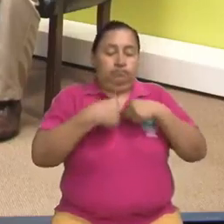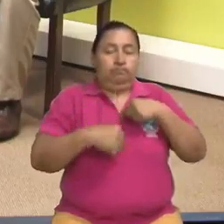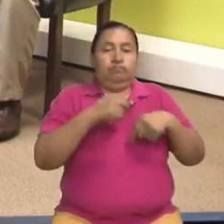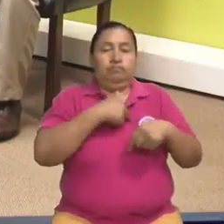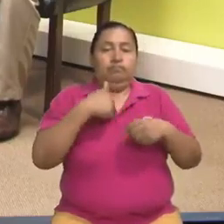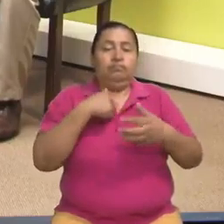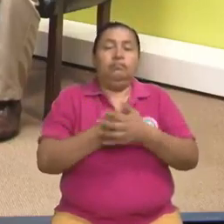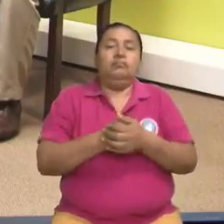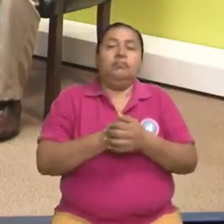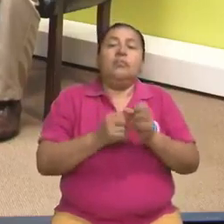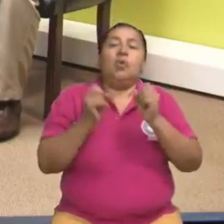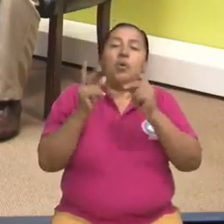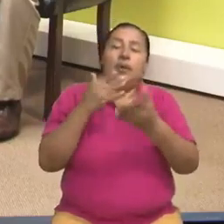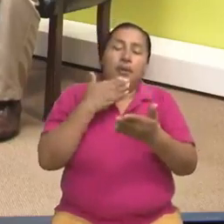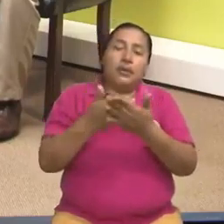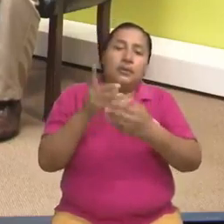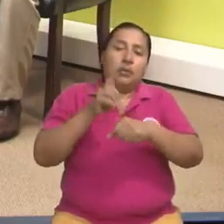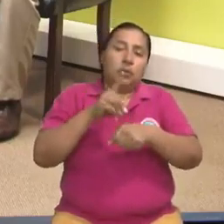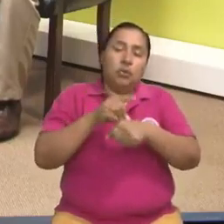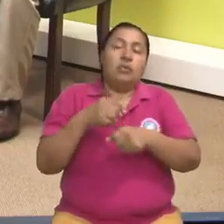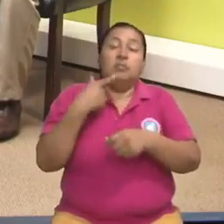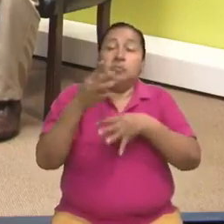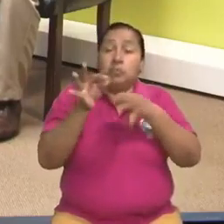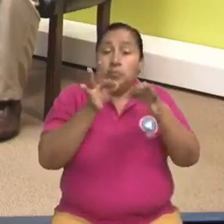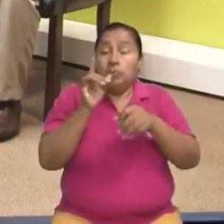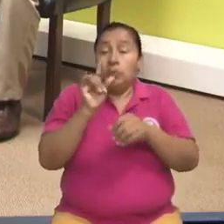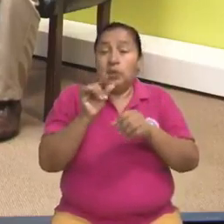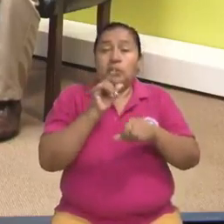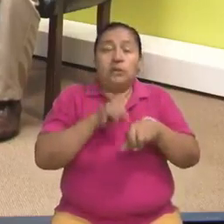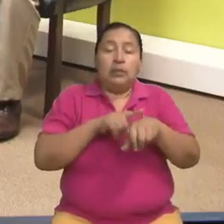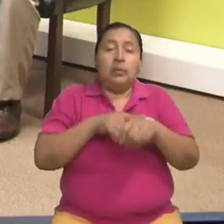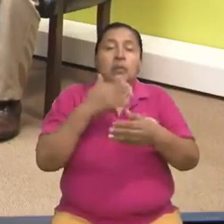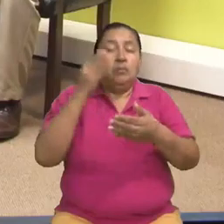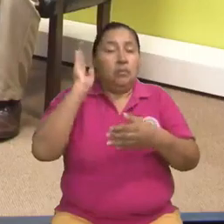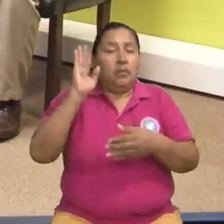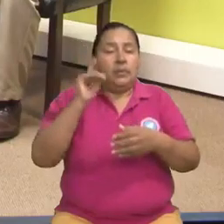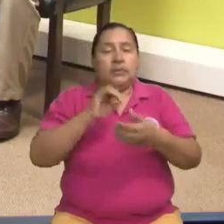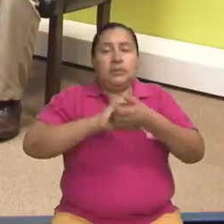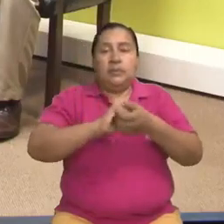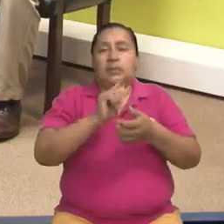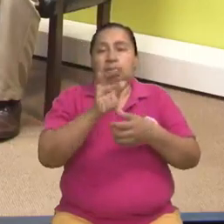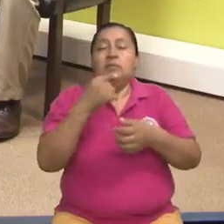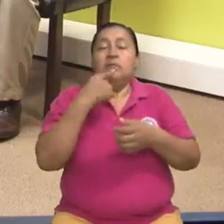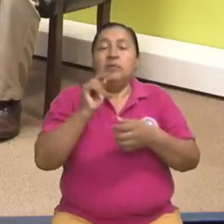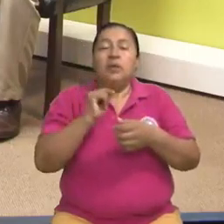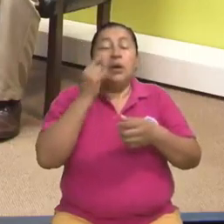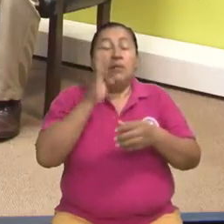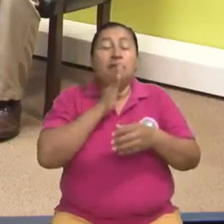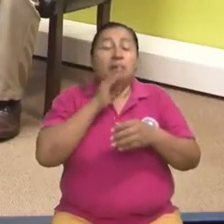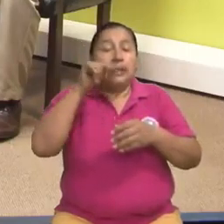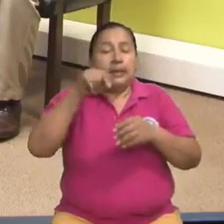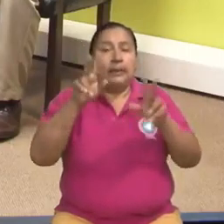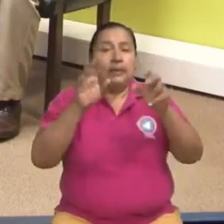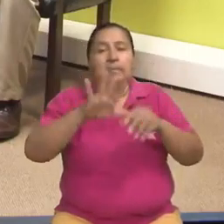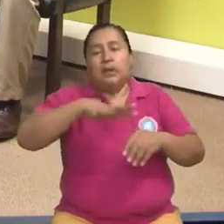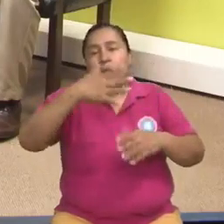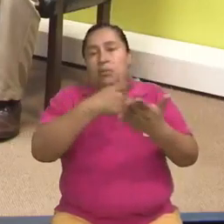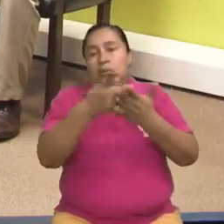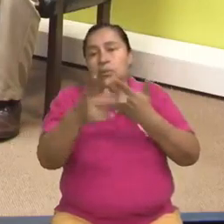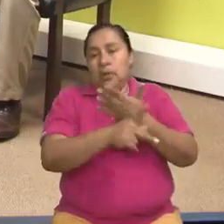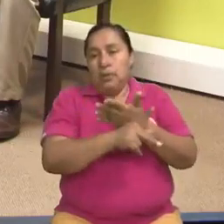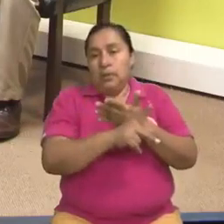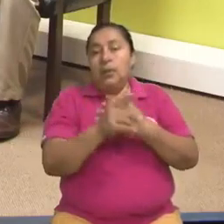Ok. Le agradecemos, doctor, y creo que fue muy poquito tiempo. Le prometemos, amigos televidentes, hablar o tocar este tema en otro programa